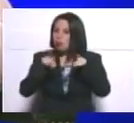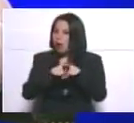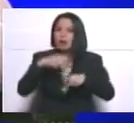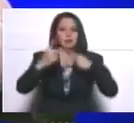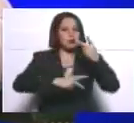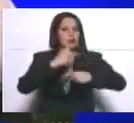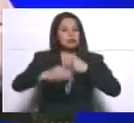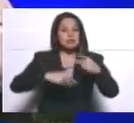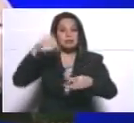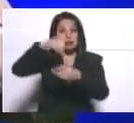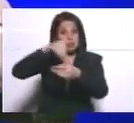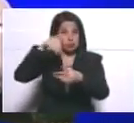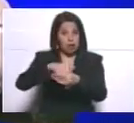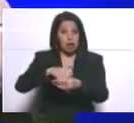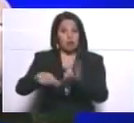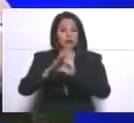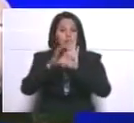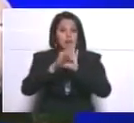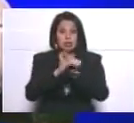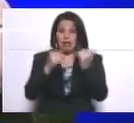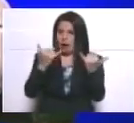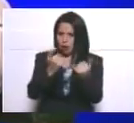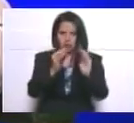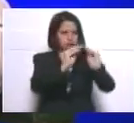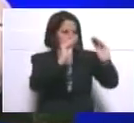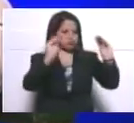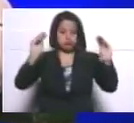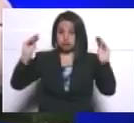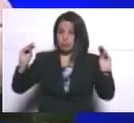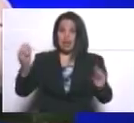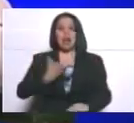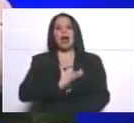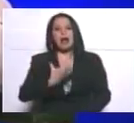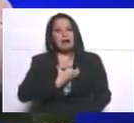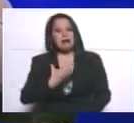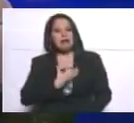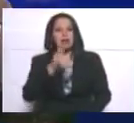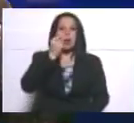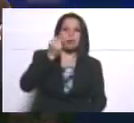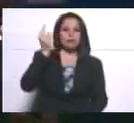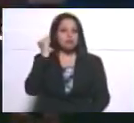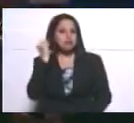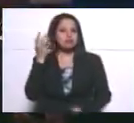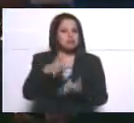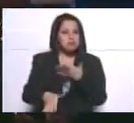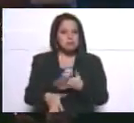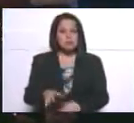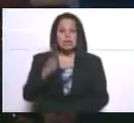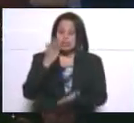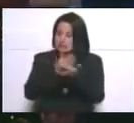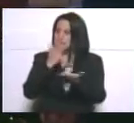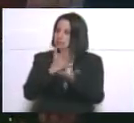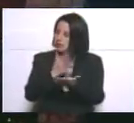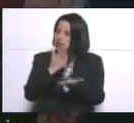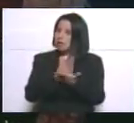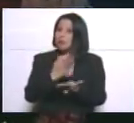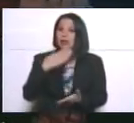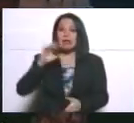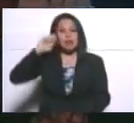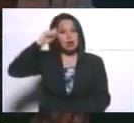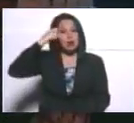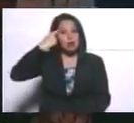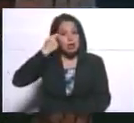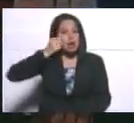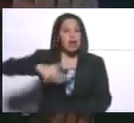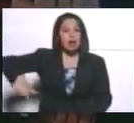constituyente que, bueno, que ahora ha sido convocado para las elecciones de alcaldes y alcaldesas. Siempre hay que recordarle a todo nuestro pueblo y sobre todo